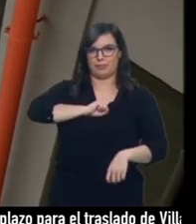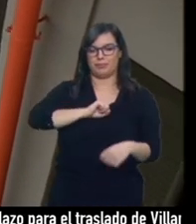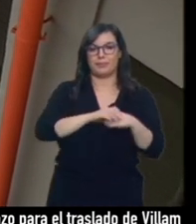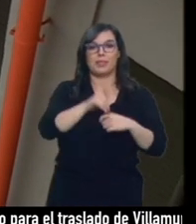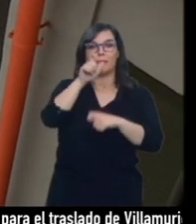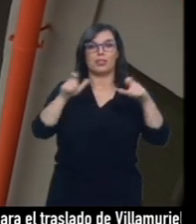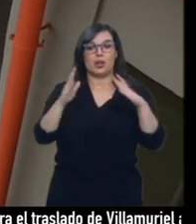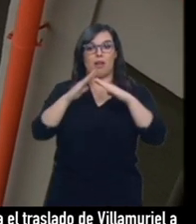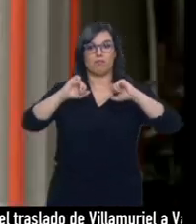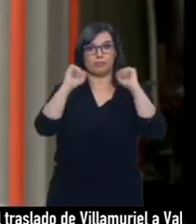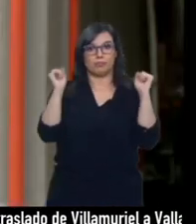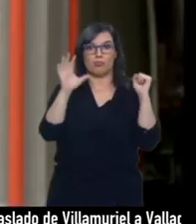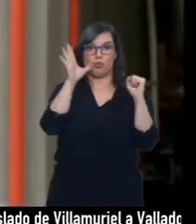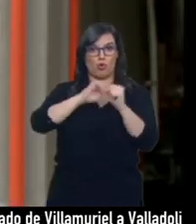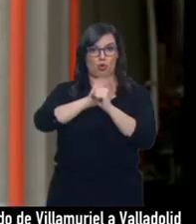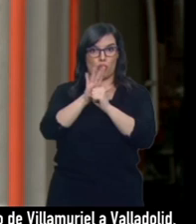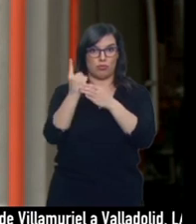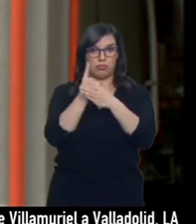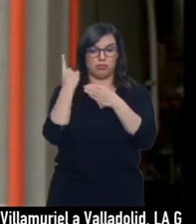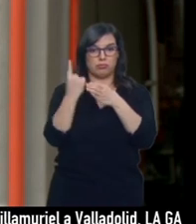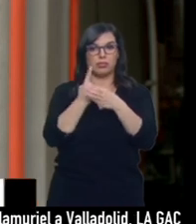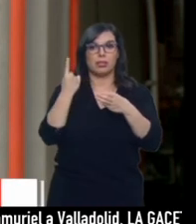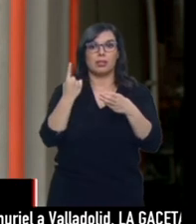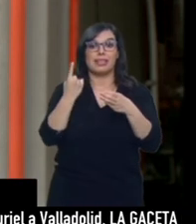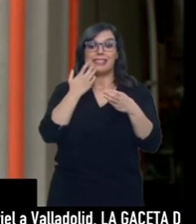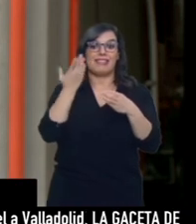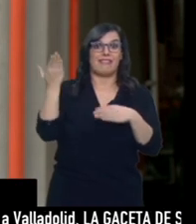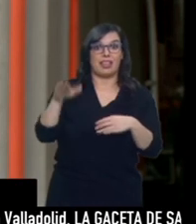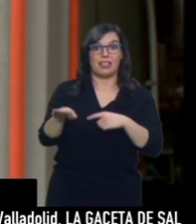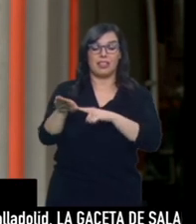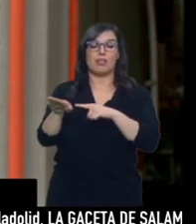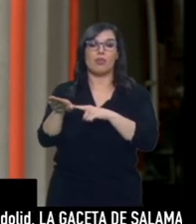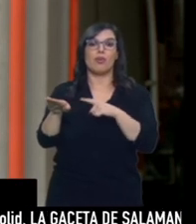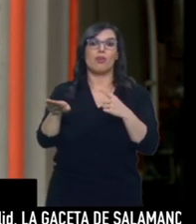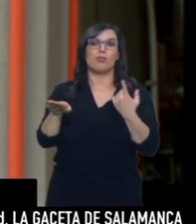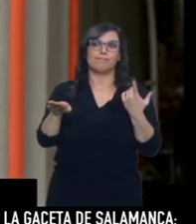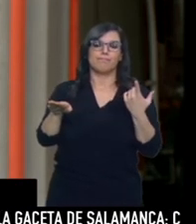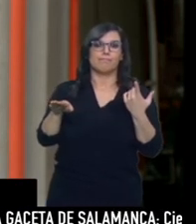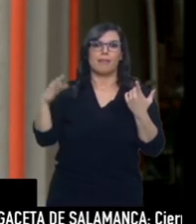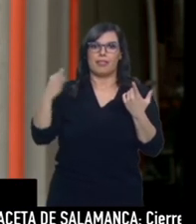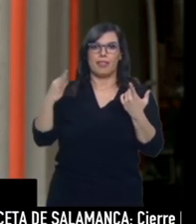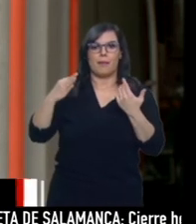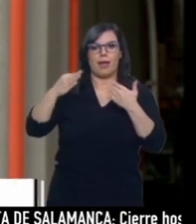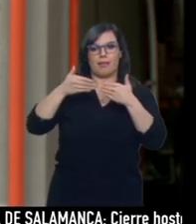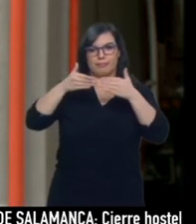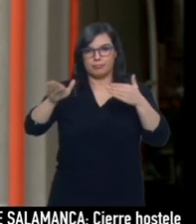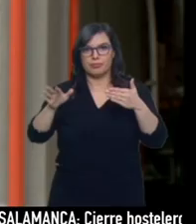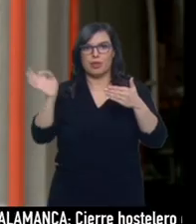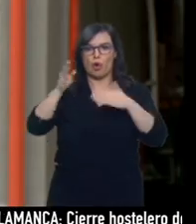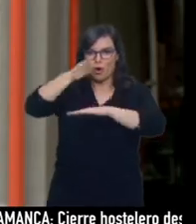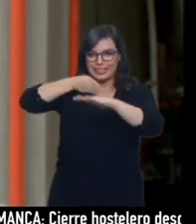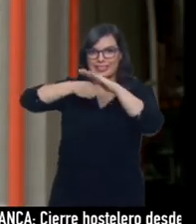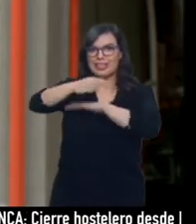confinada en sus casas por COVID y que a lo mejor, pues, si han fallecido, nos tocaría la apertura de la puerta o facilitar el acceso